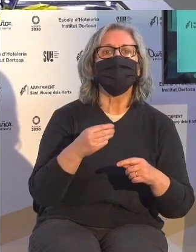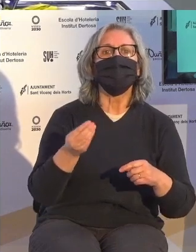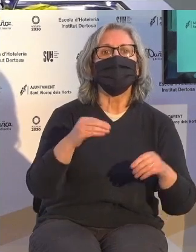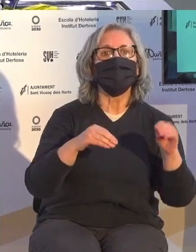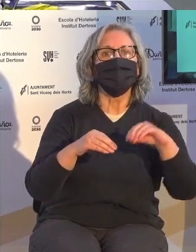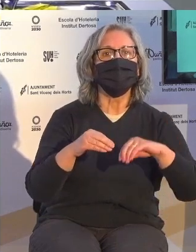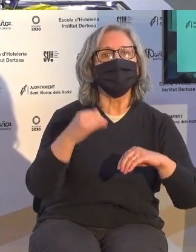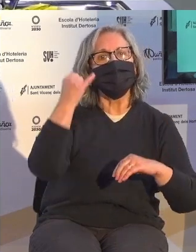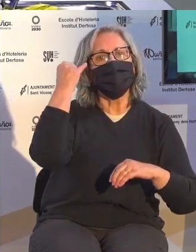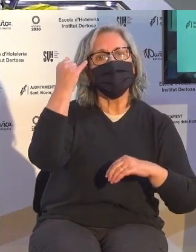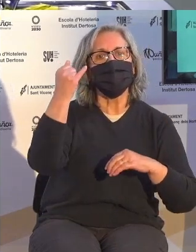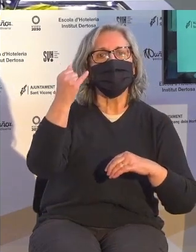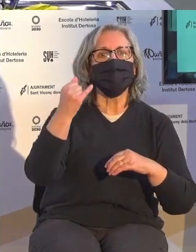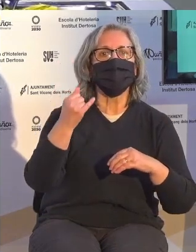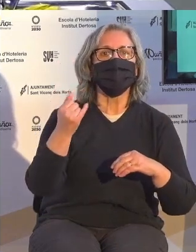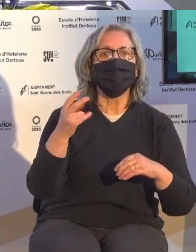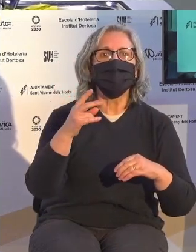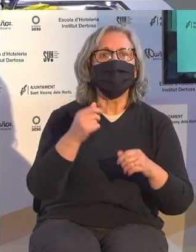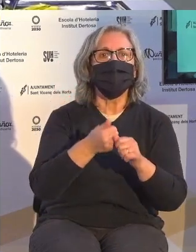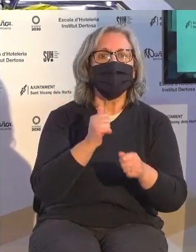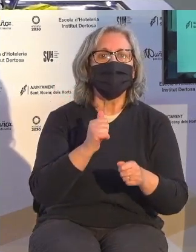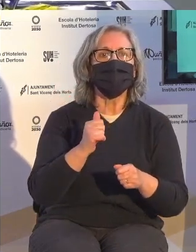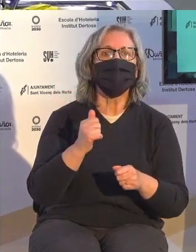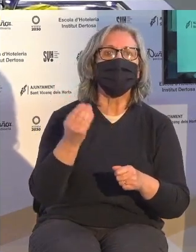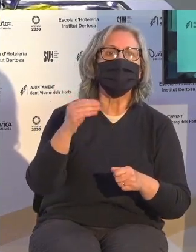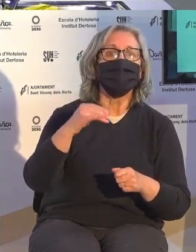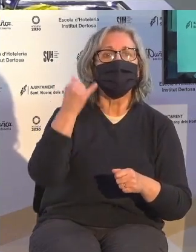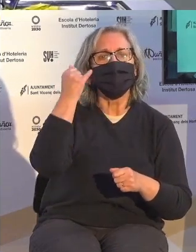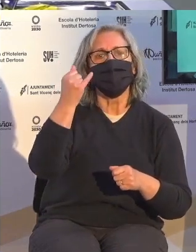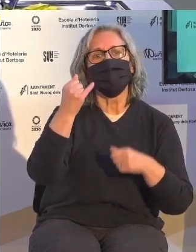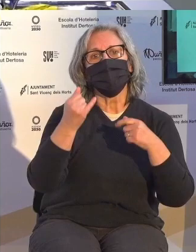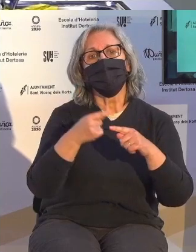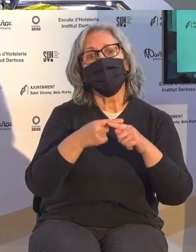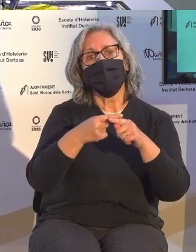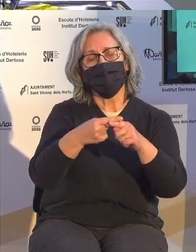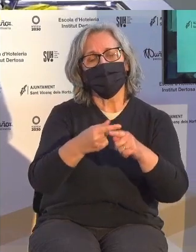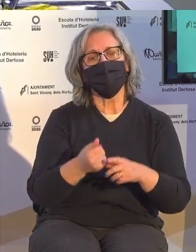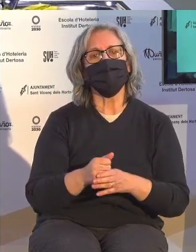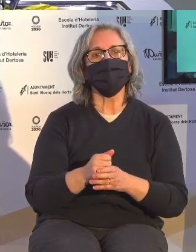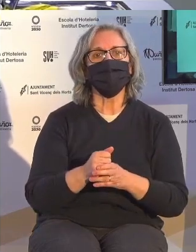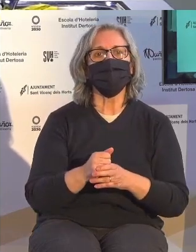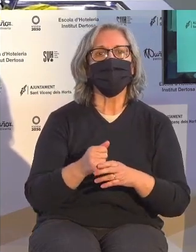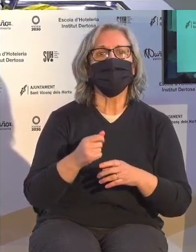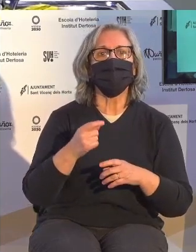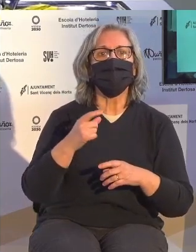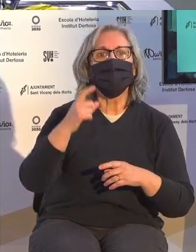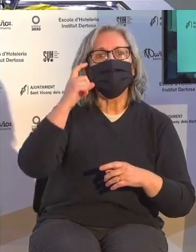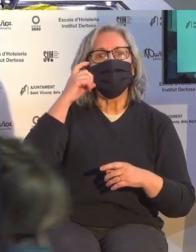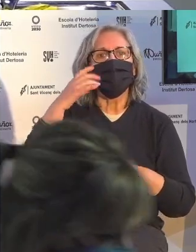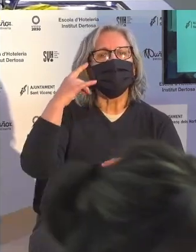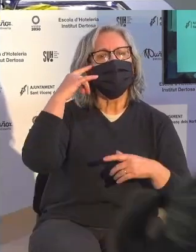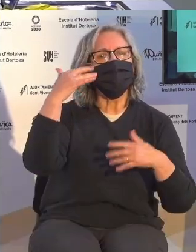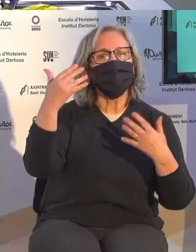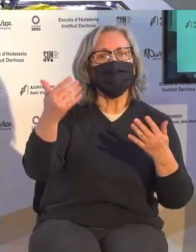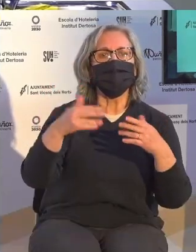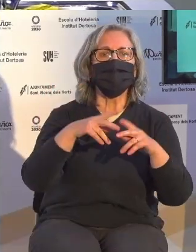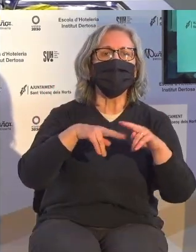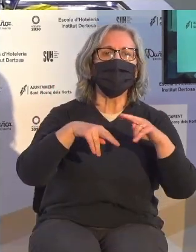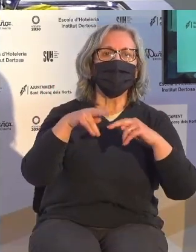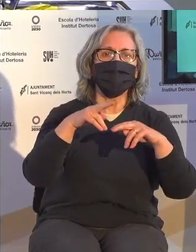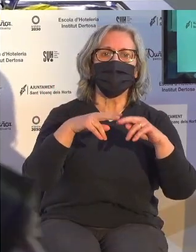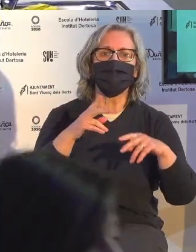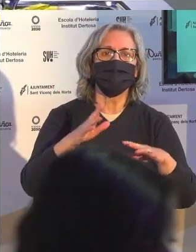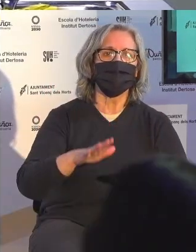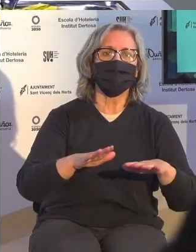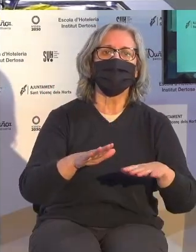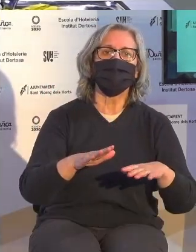unos después de ver nuestra podría la creatividad de nunca para la industria siempre está volvería a